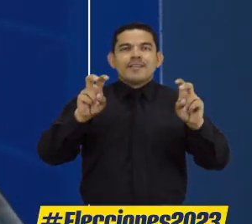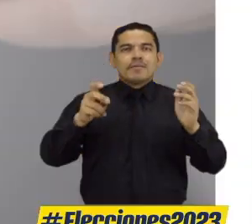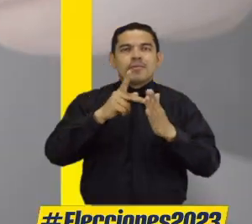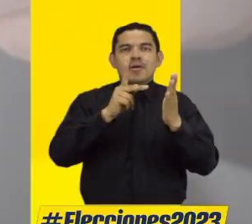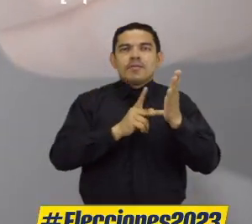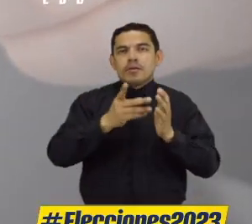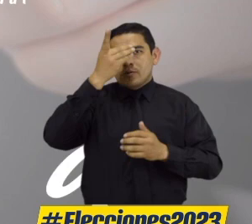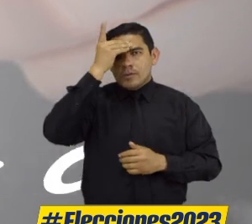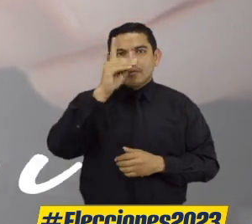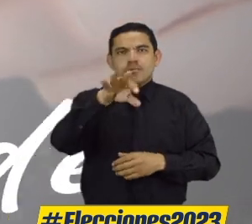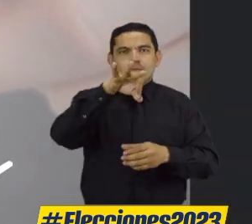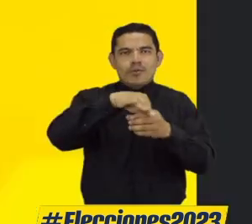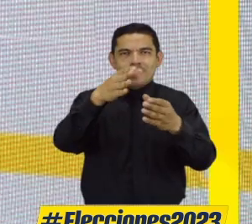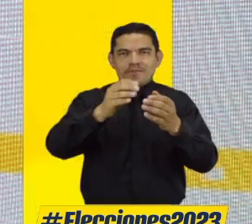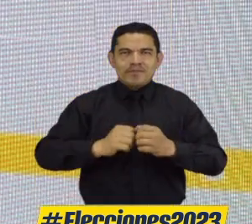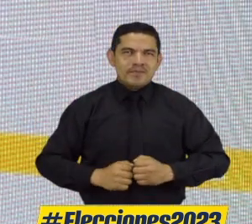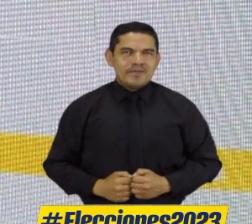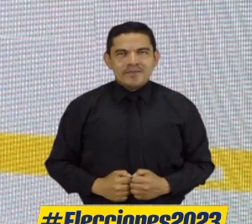Decide.